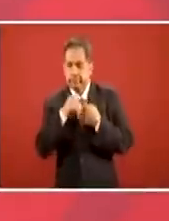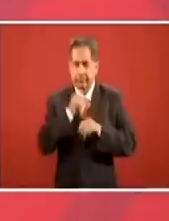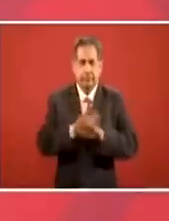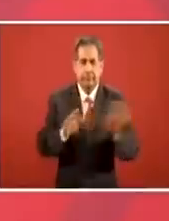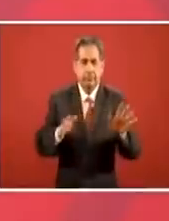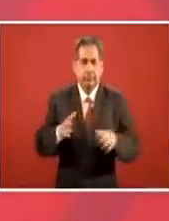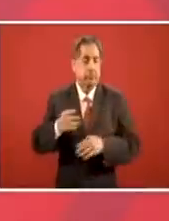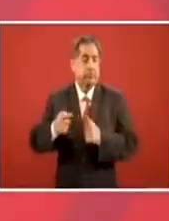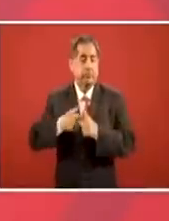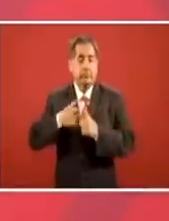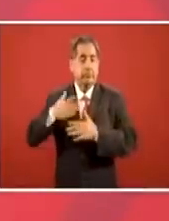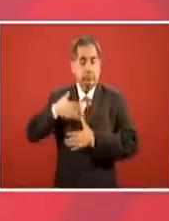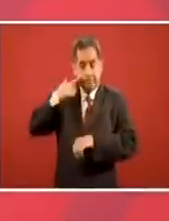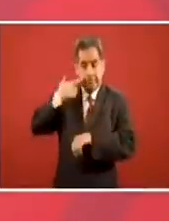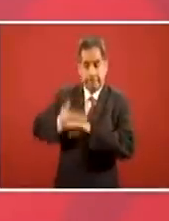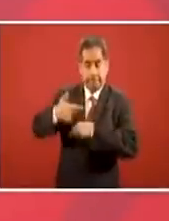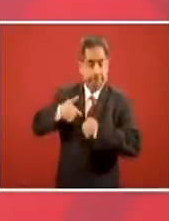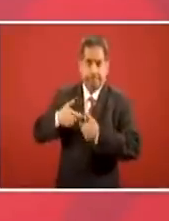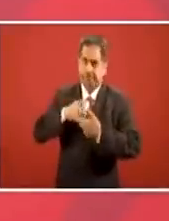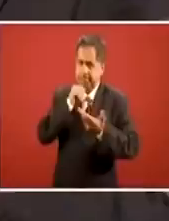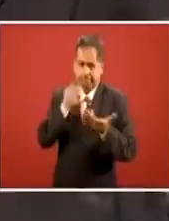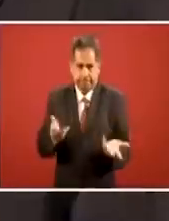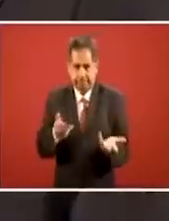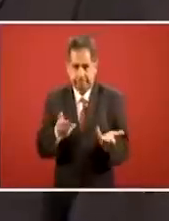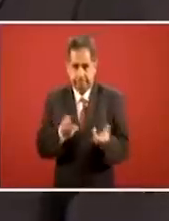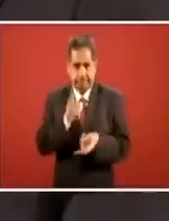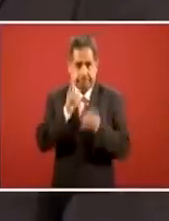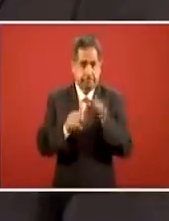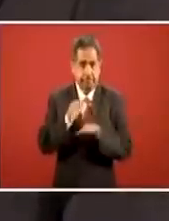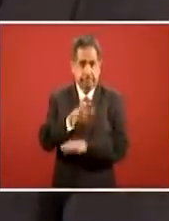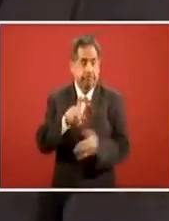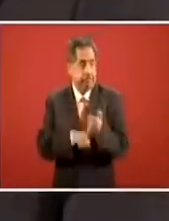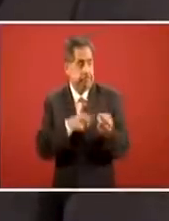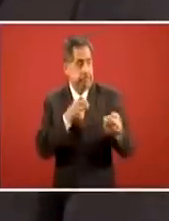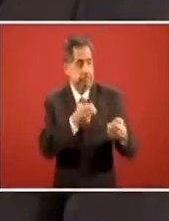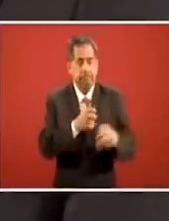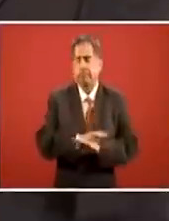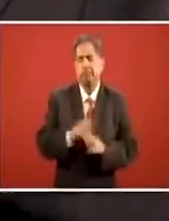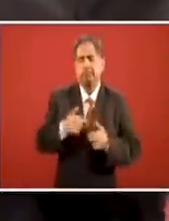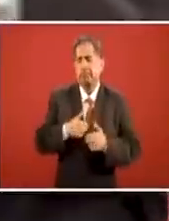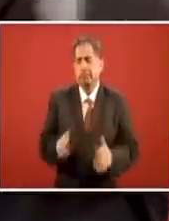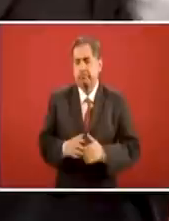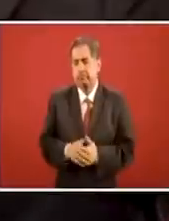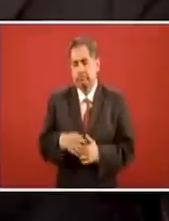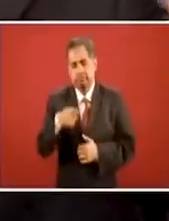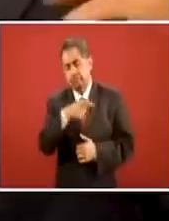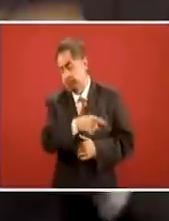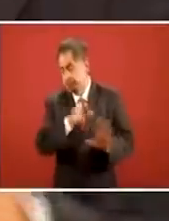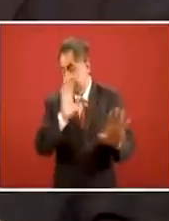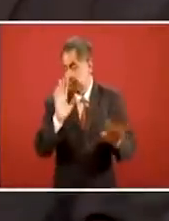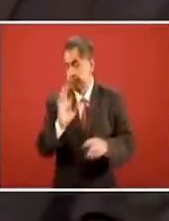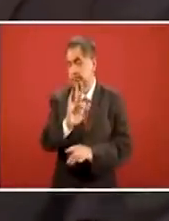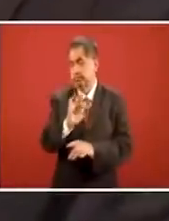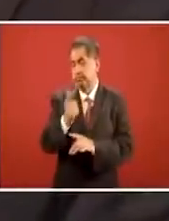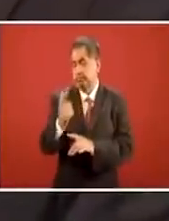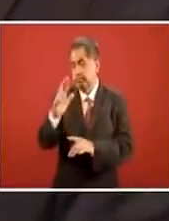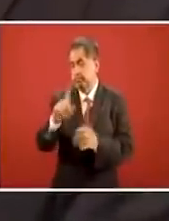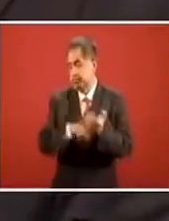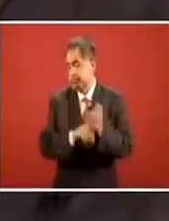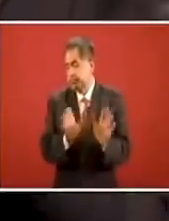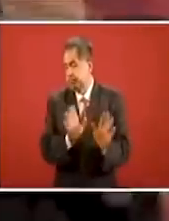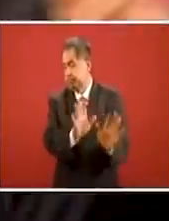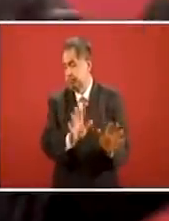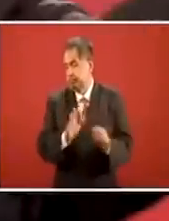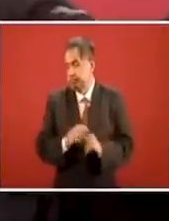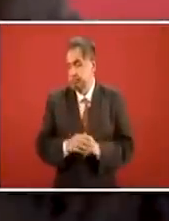no me corresponde a mí tratar este asunto. Eso es de la fiscalía.